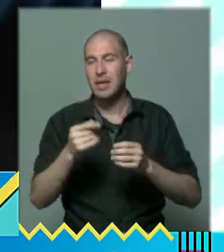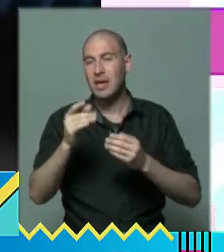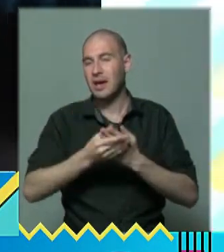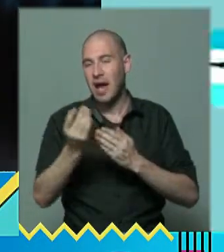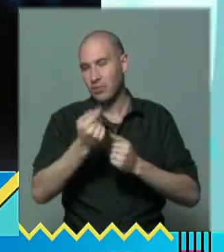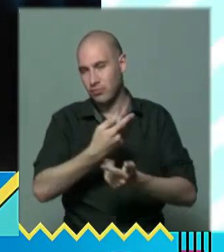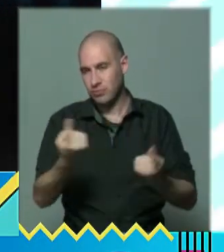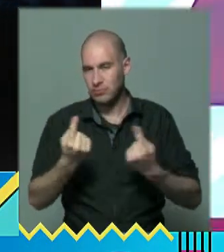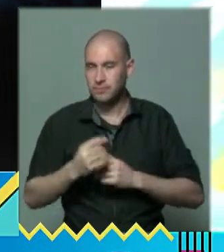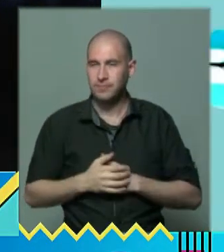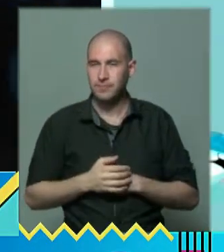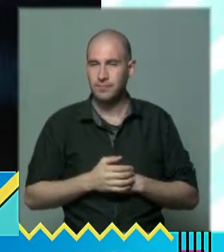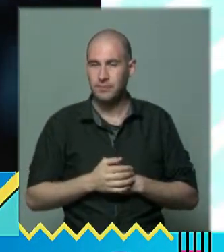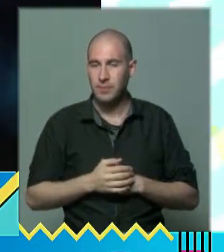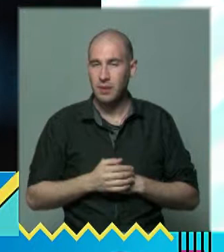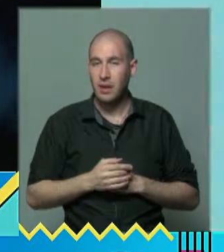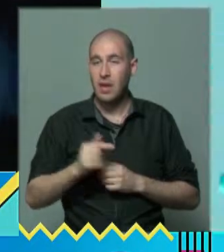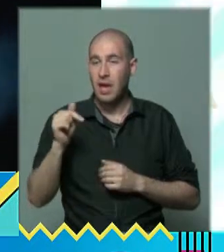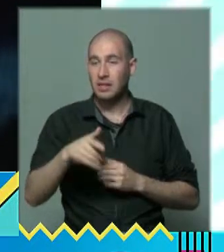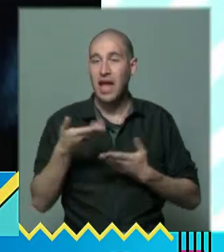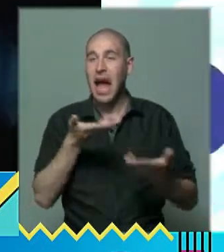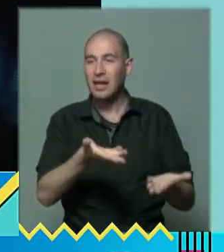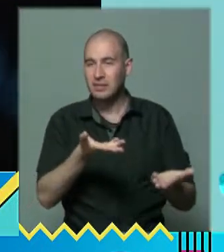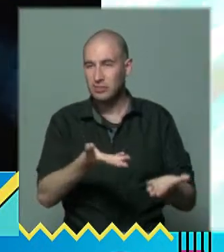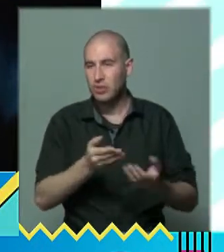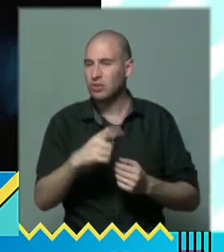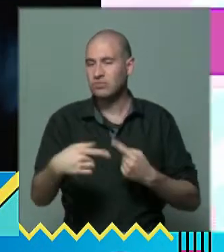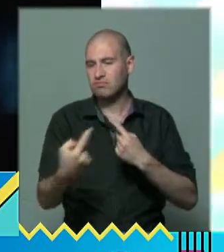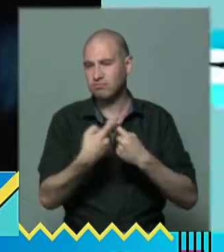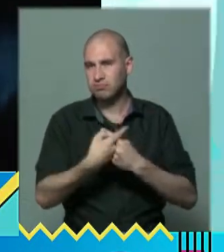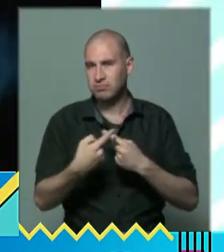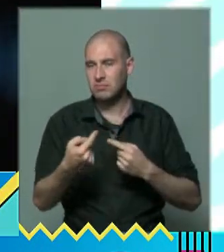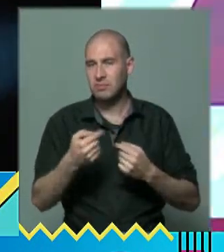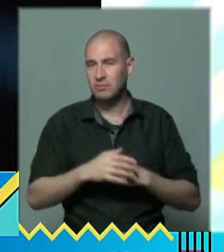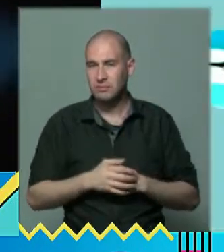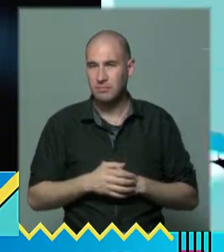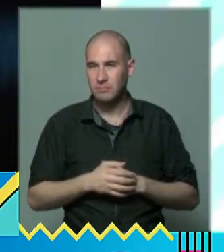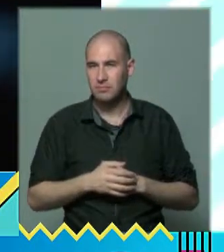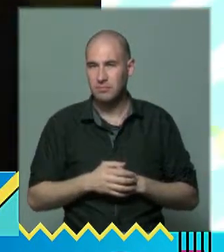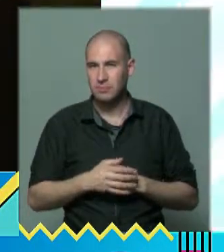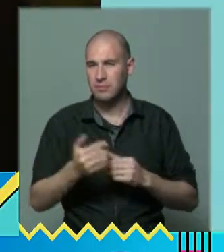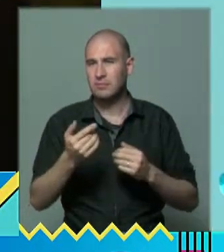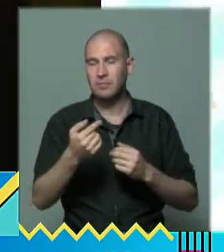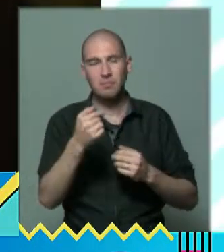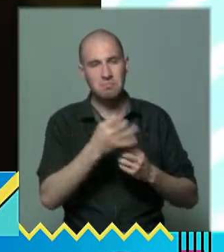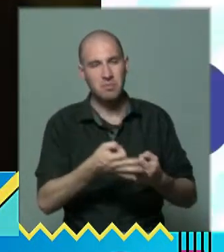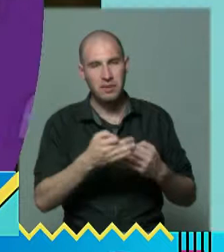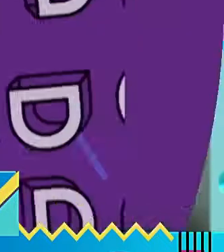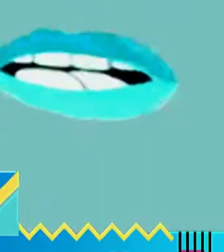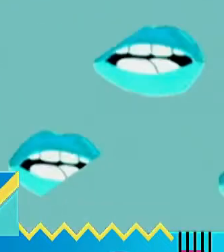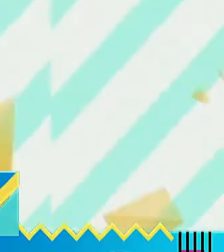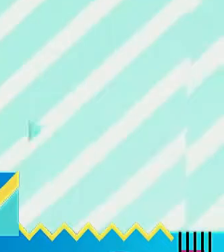cubre. Principalmente es un asesoramiento, no hemos tenido quejas en cuanto al servicio. Bien. Bien. Bueno,